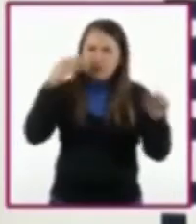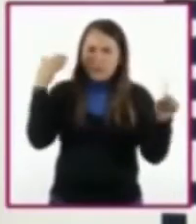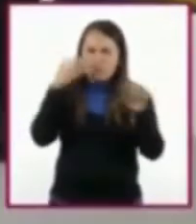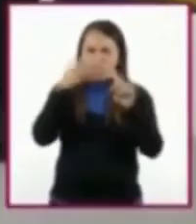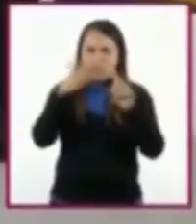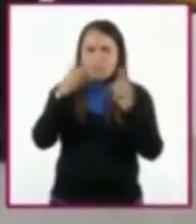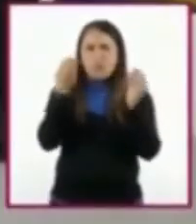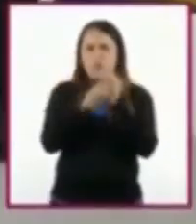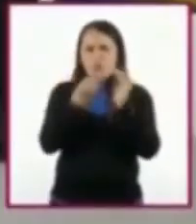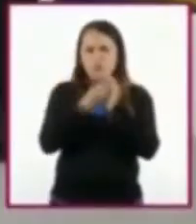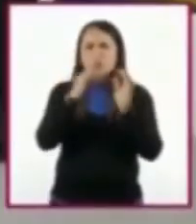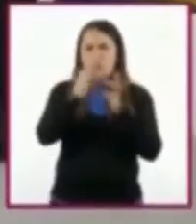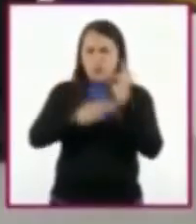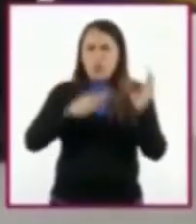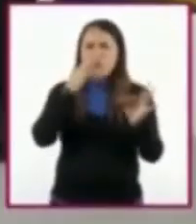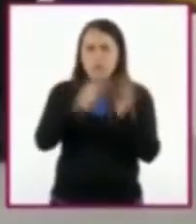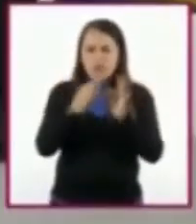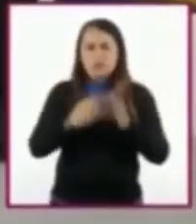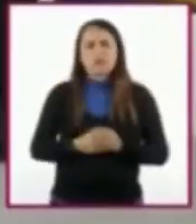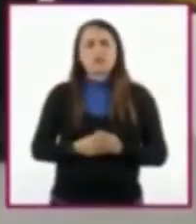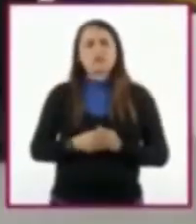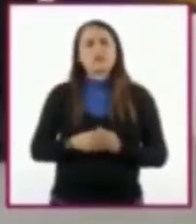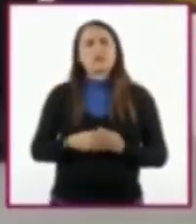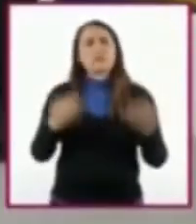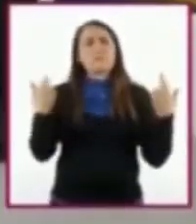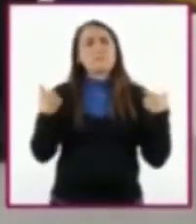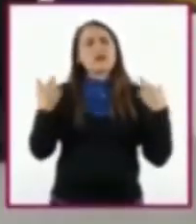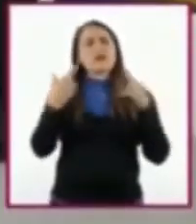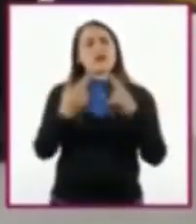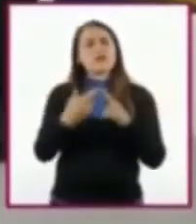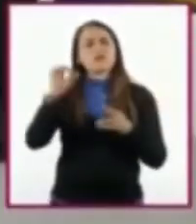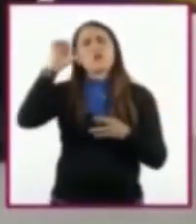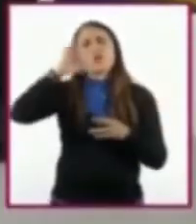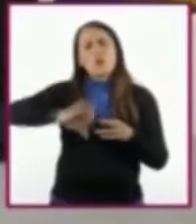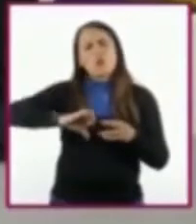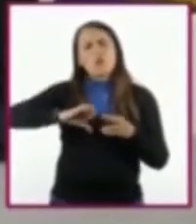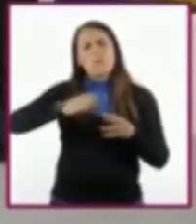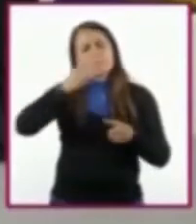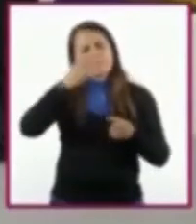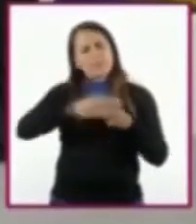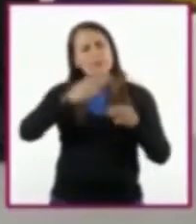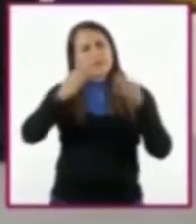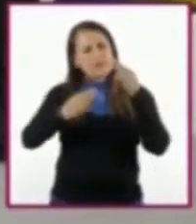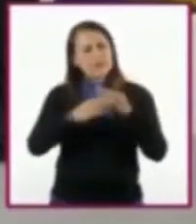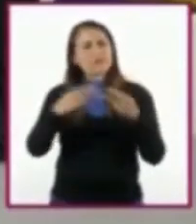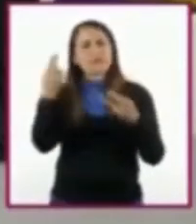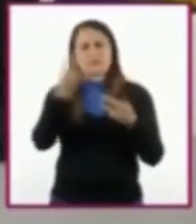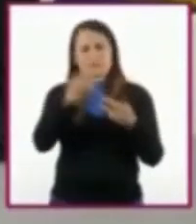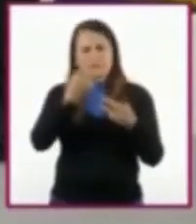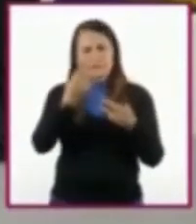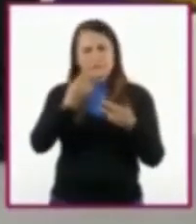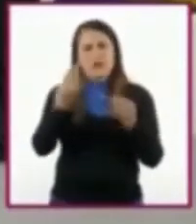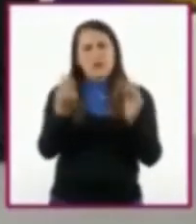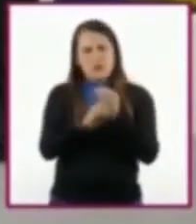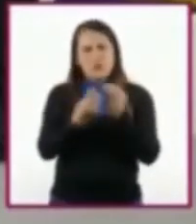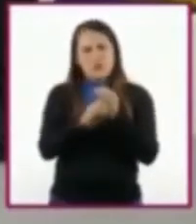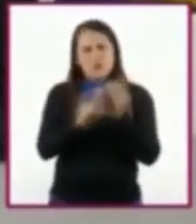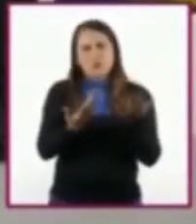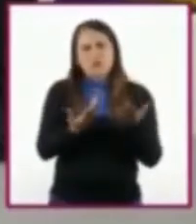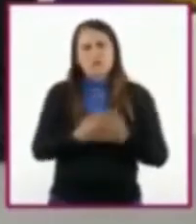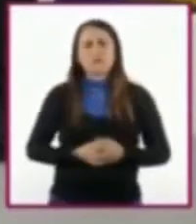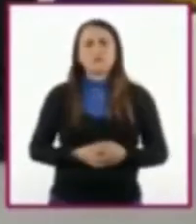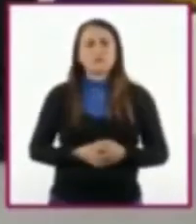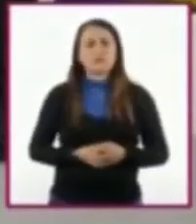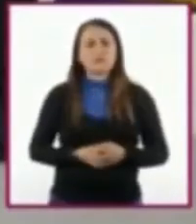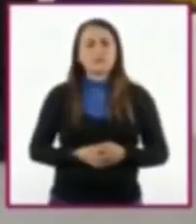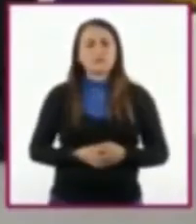sesión. Maestro Gabriel, ¿qué van a necesitar las y los estudiantes de tercer grado para esta sesión de trabajo? En